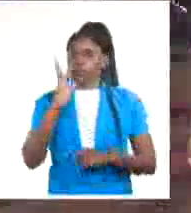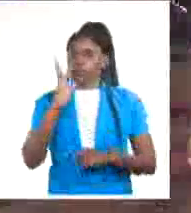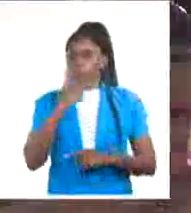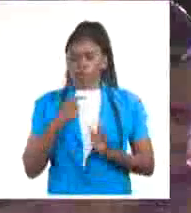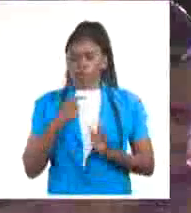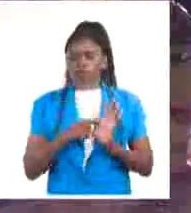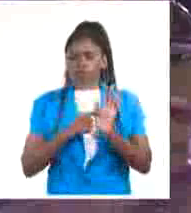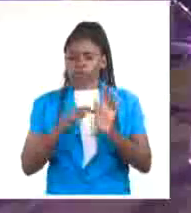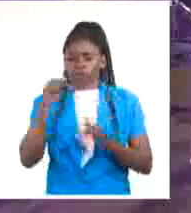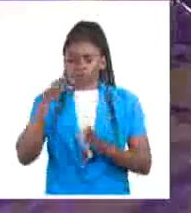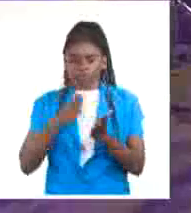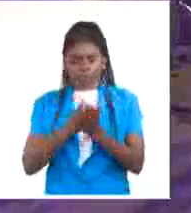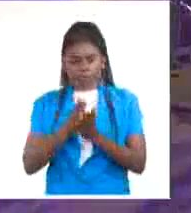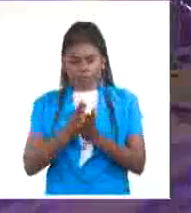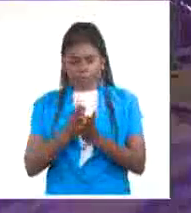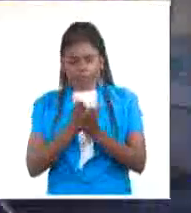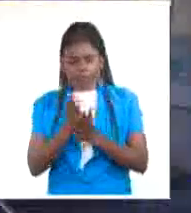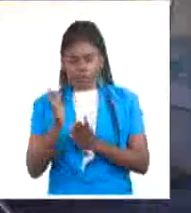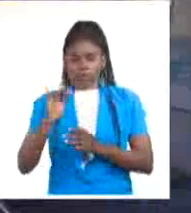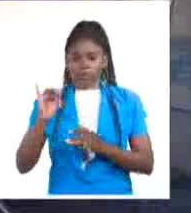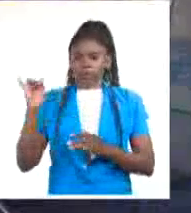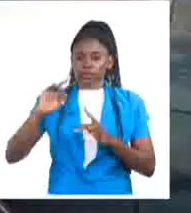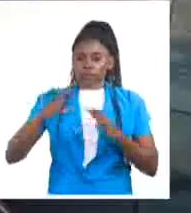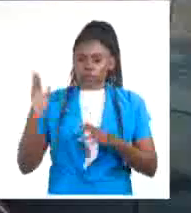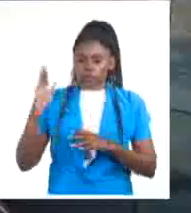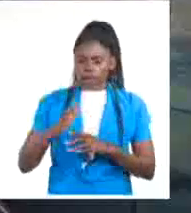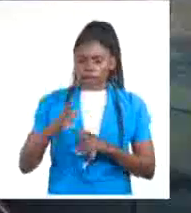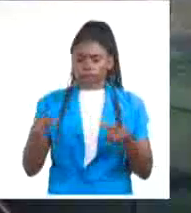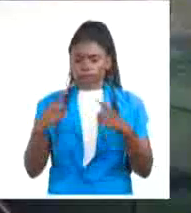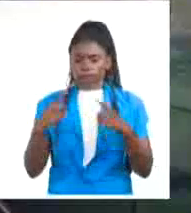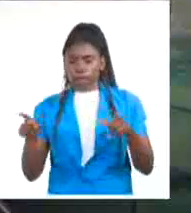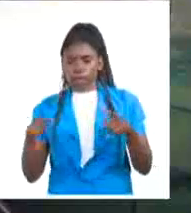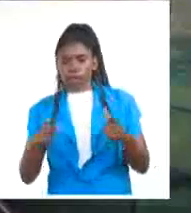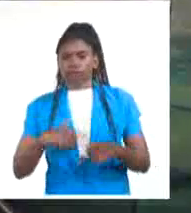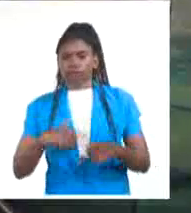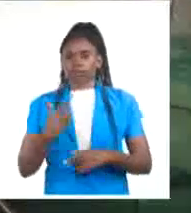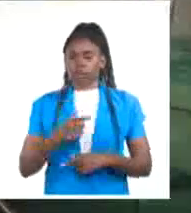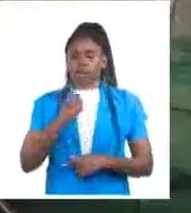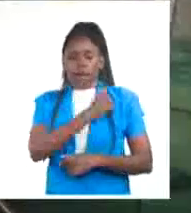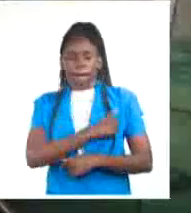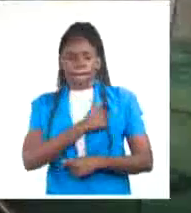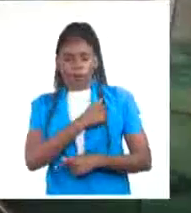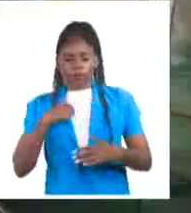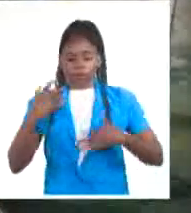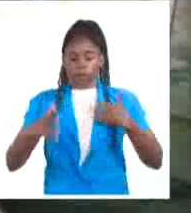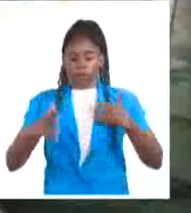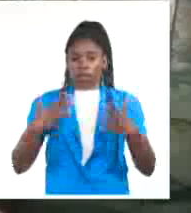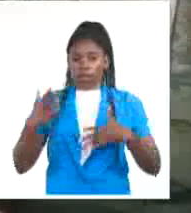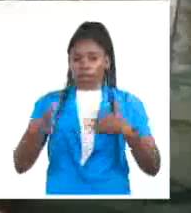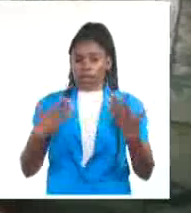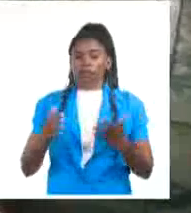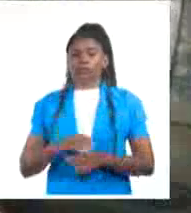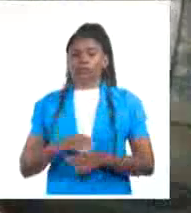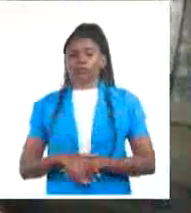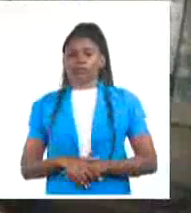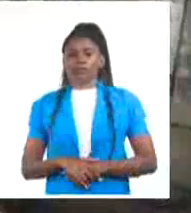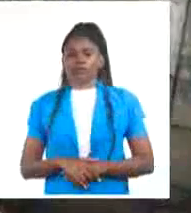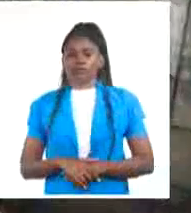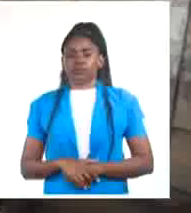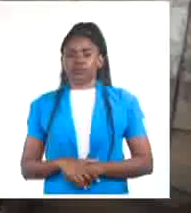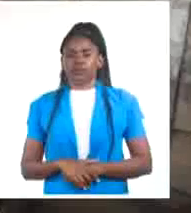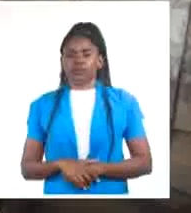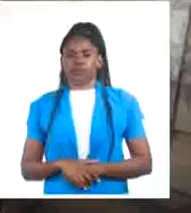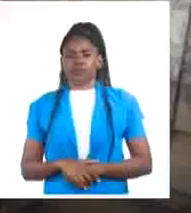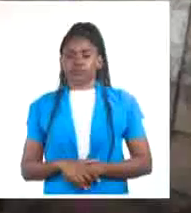que sigue siendo un buen camino de regreso a casa para muchos hijos de sangre o de amor de esta isla. Lied Lorain, Sistema Informativo